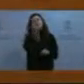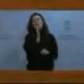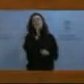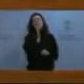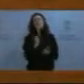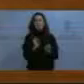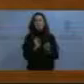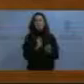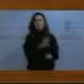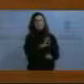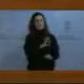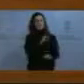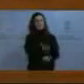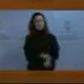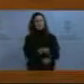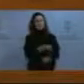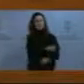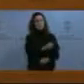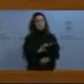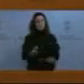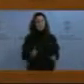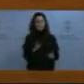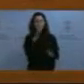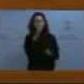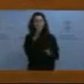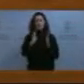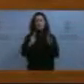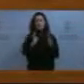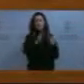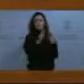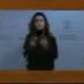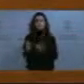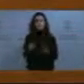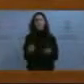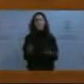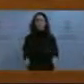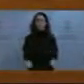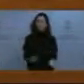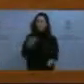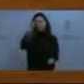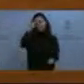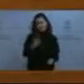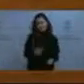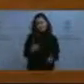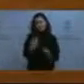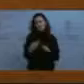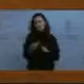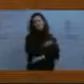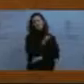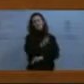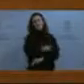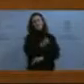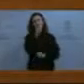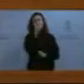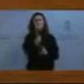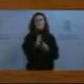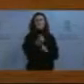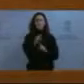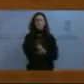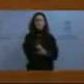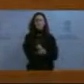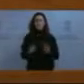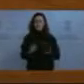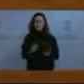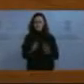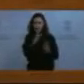por supuesto en blanco y negro. En los años 70, pues oiga, era lo que se podía entender y debemos respetar como una política deportiva, aceptada o no. Pero oiga, después